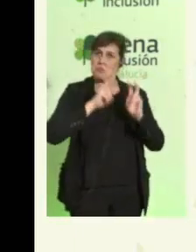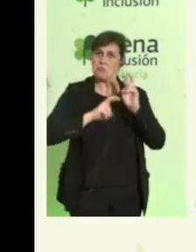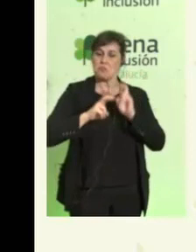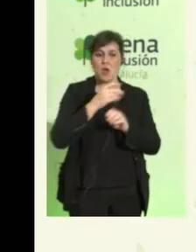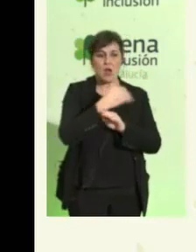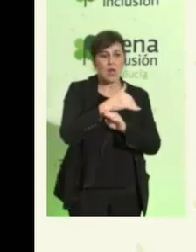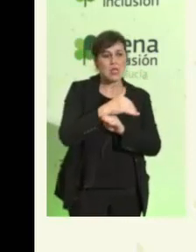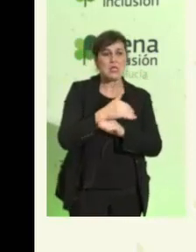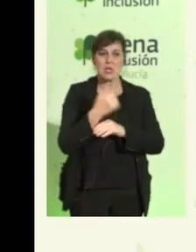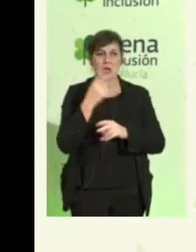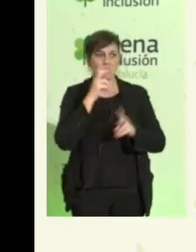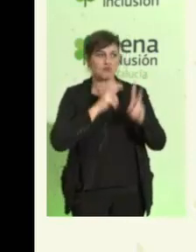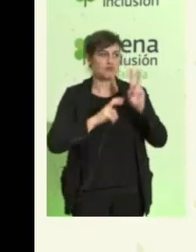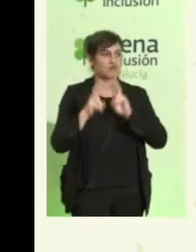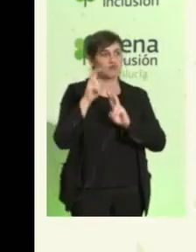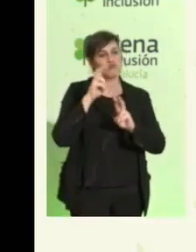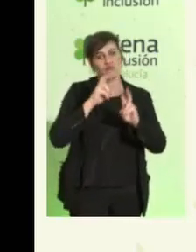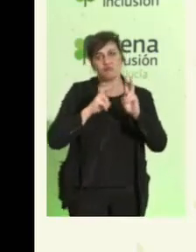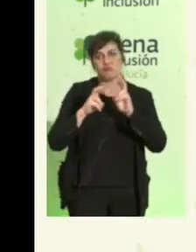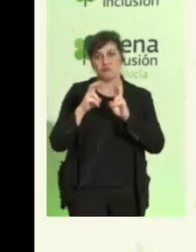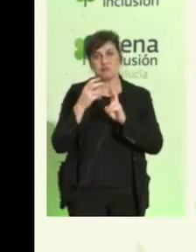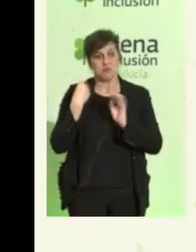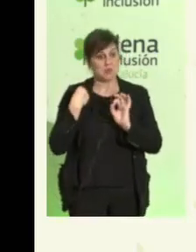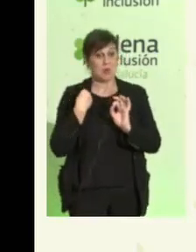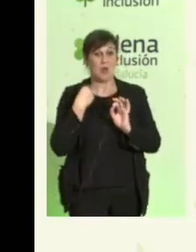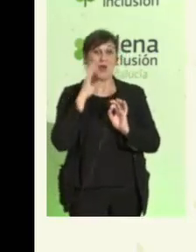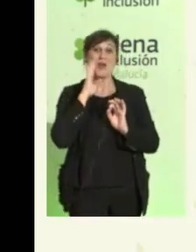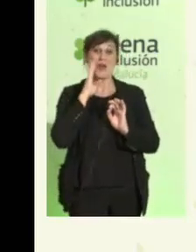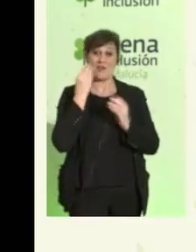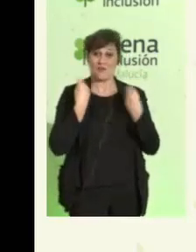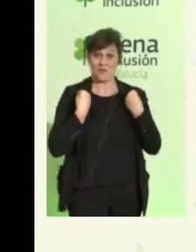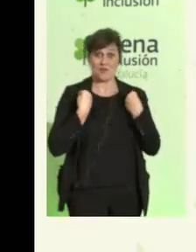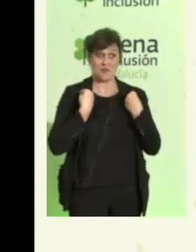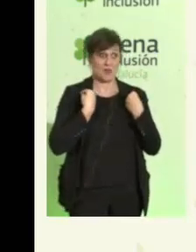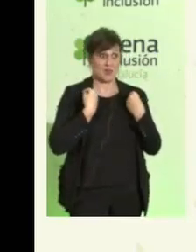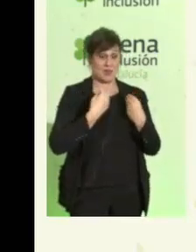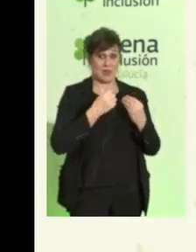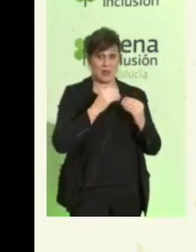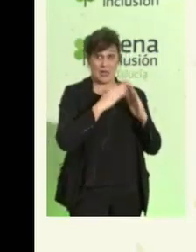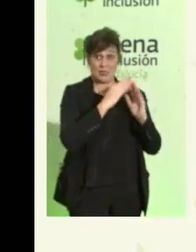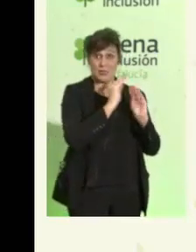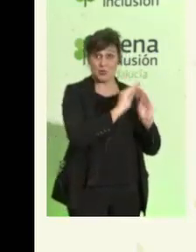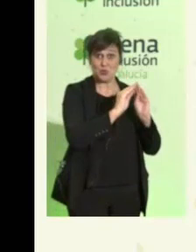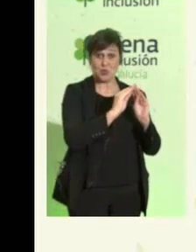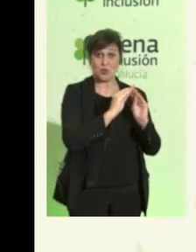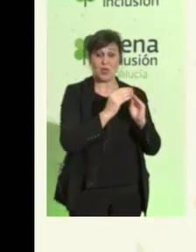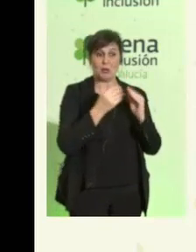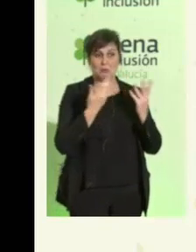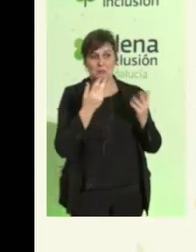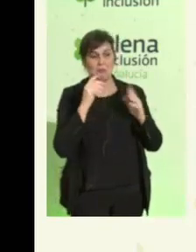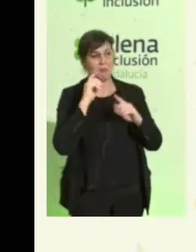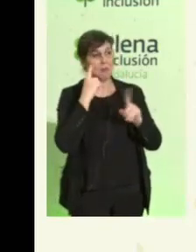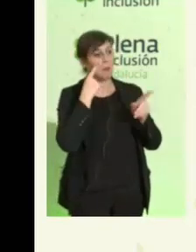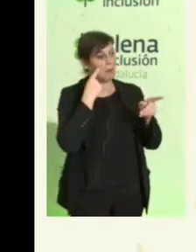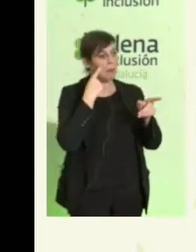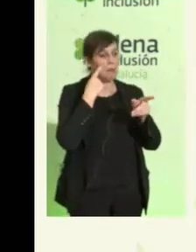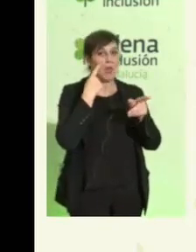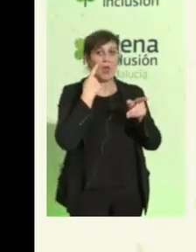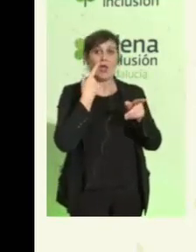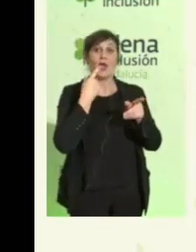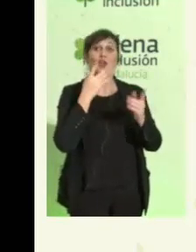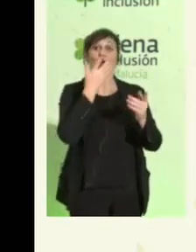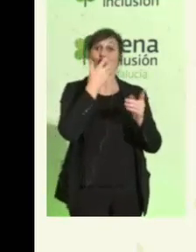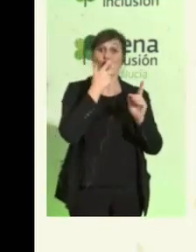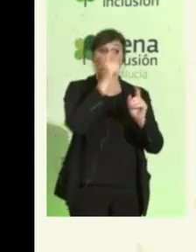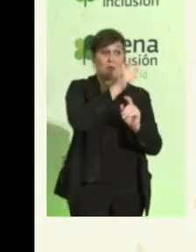Y empezamos en la calle, por la calle donde él vivía cuando tenía 13 años. Y encontramos un par de personas a las que él había conocido 25